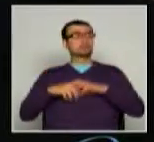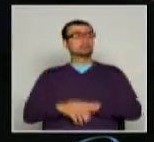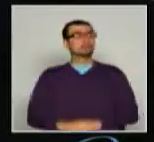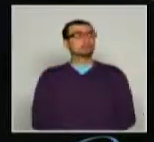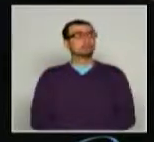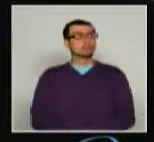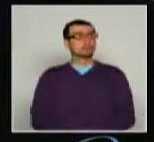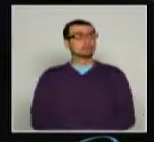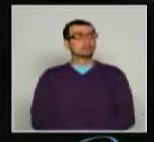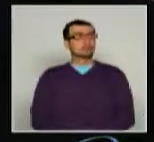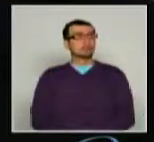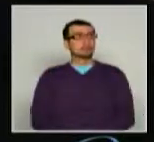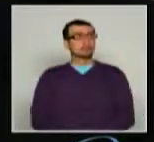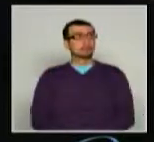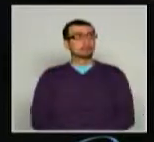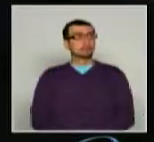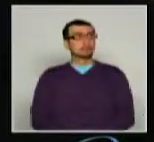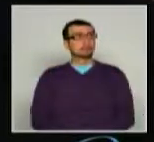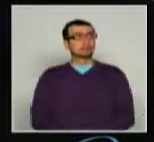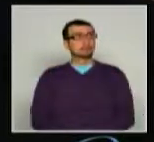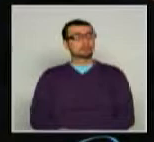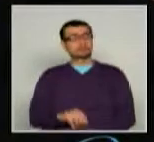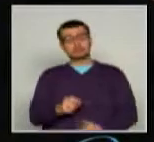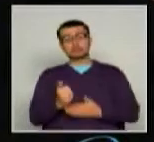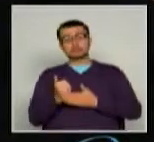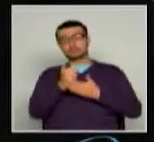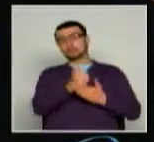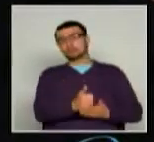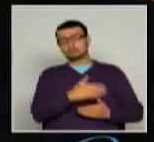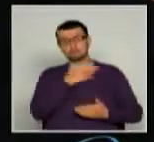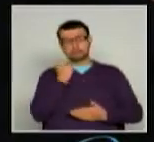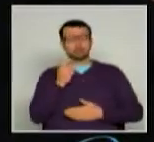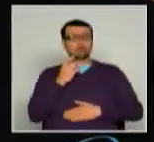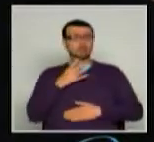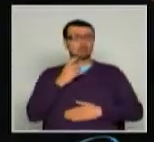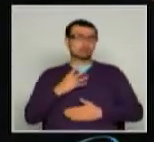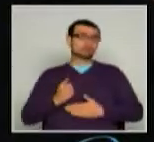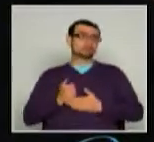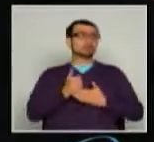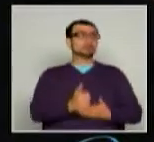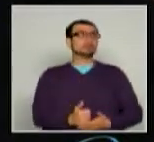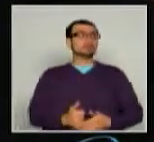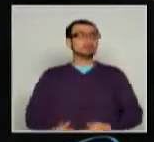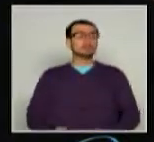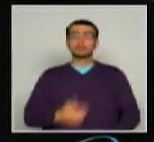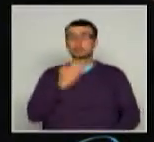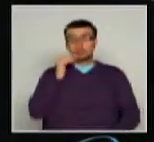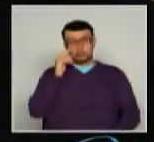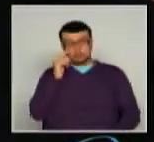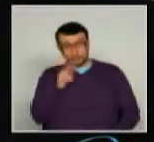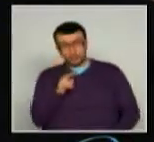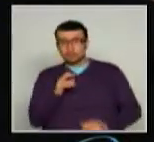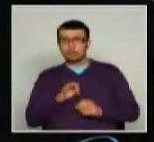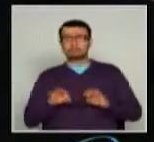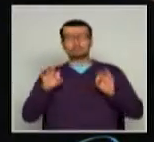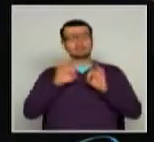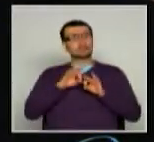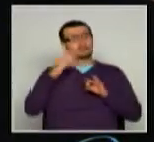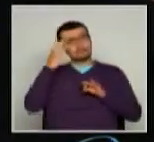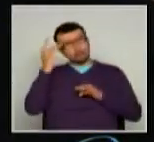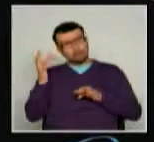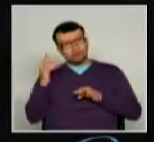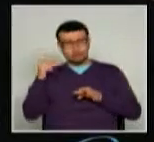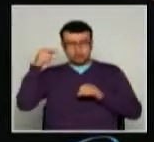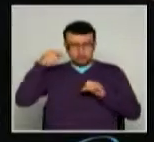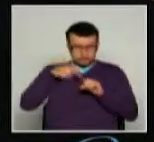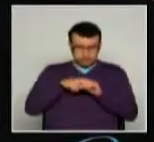para poder ayudarle a mejorar un poquito la condición de dolor. Aquí podemos ver la importancia de por qué la aguja tiene una